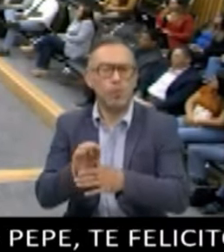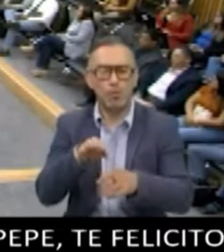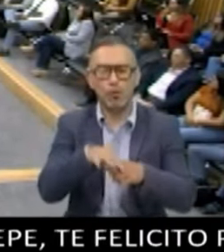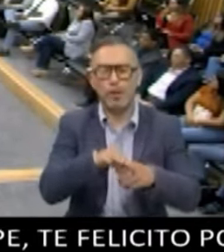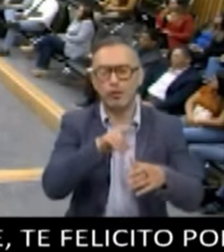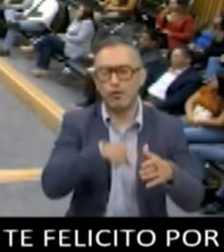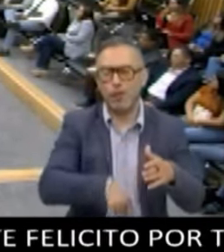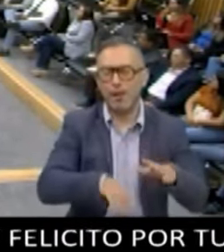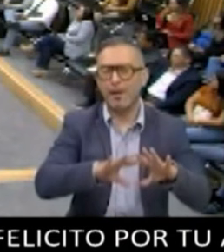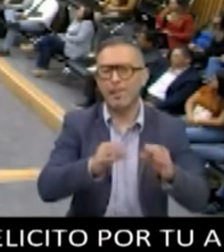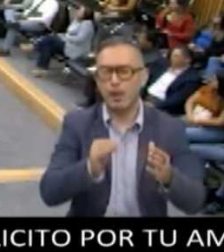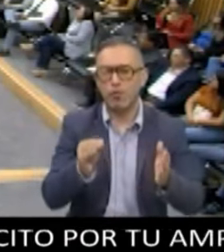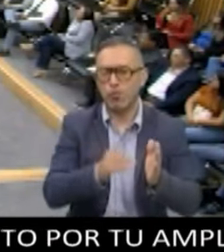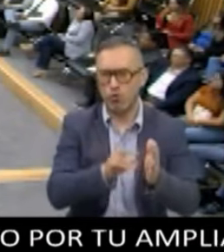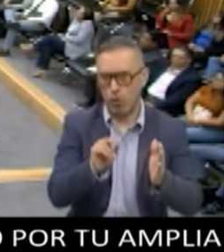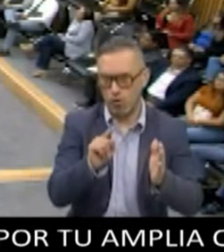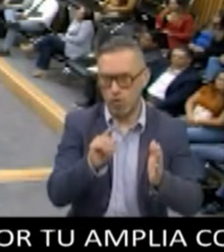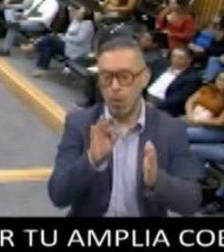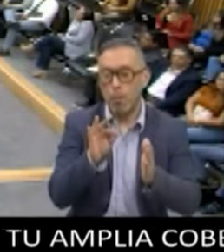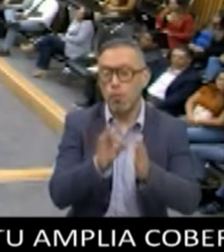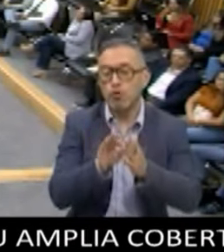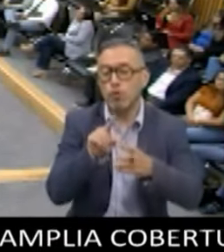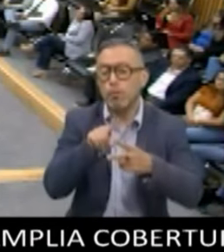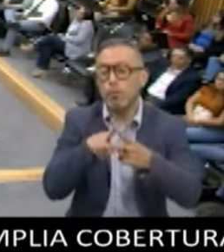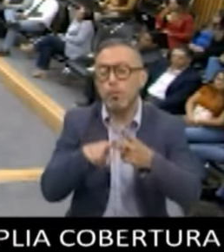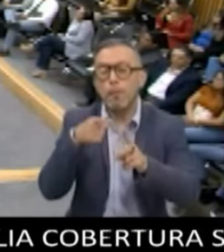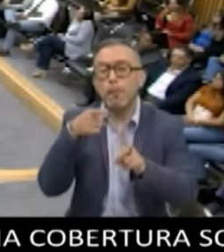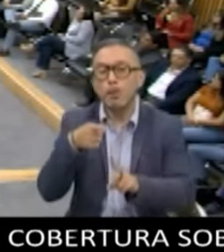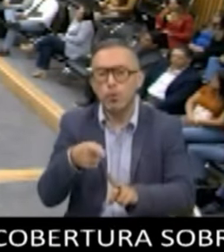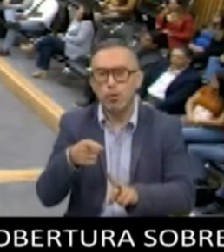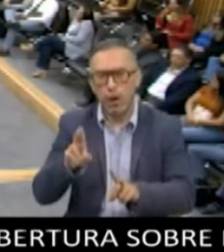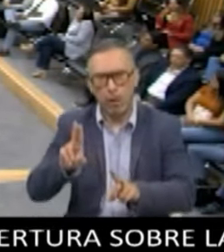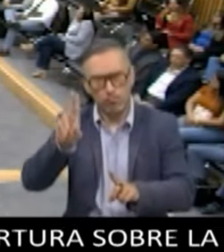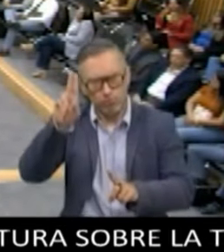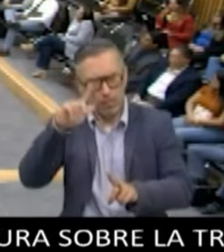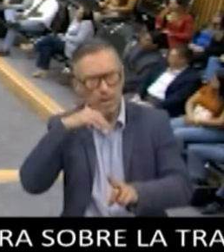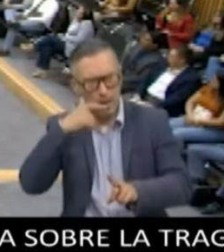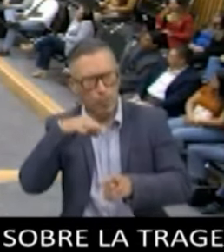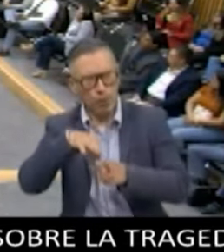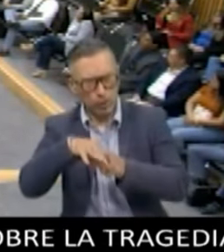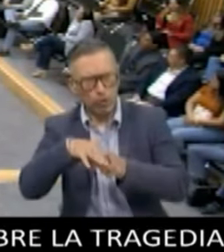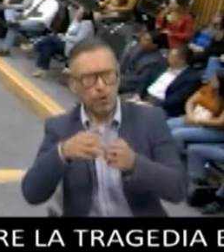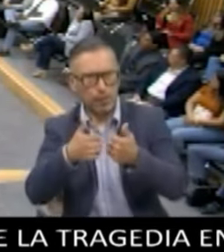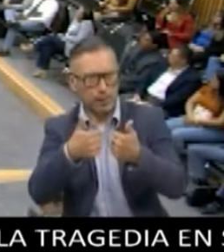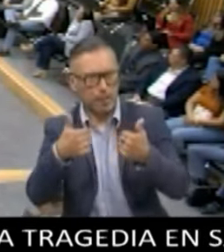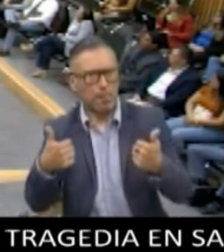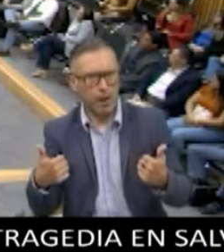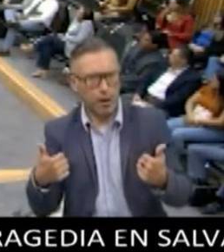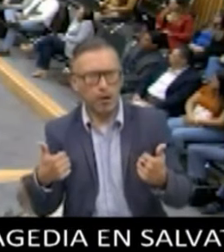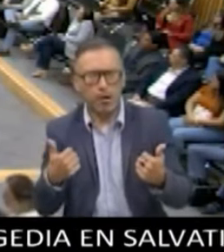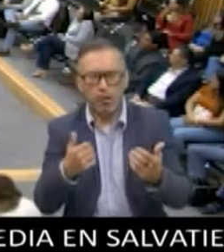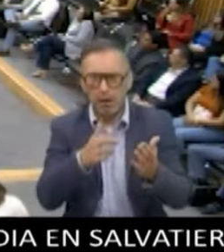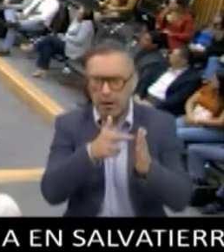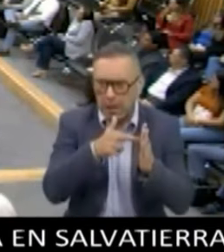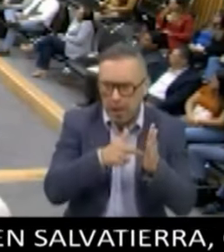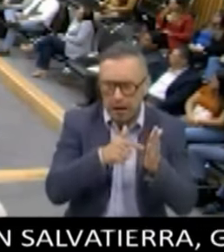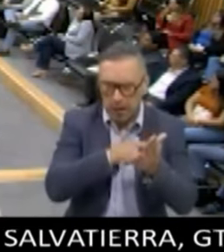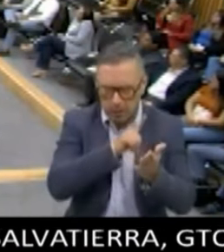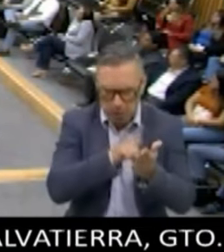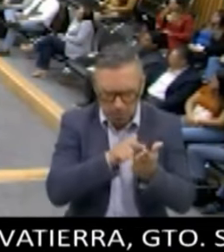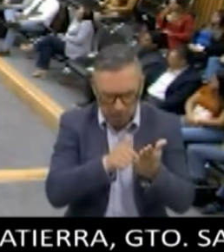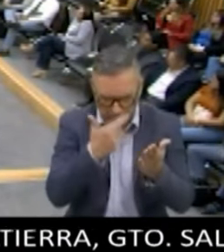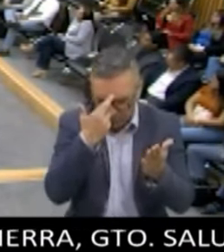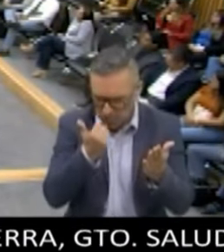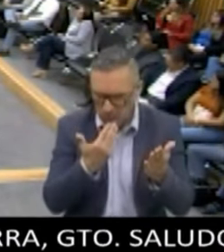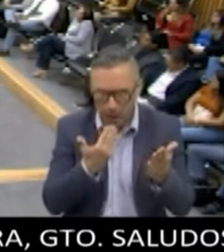antes de la llegada de esta nueva configuración de estos últimos cuatro consejeros incluida la de la voz hicimos